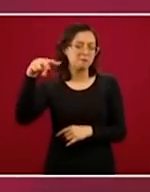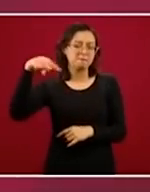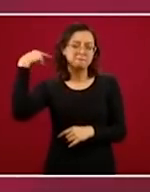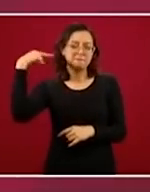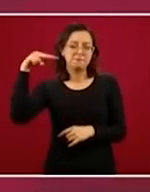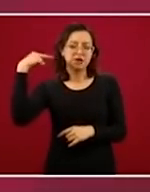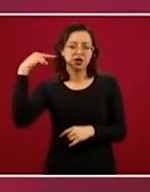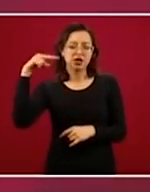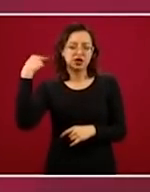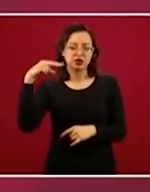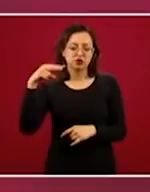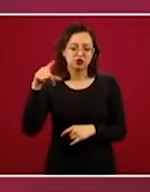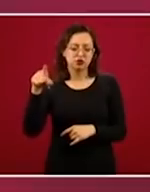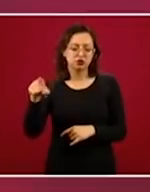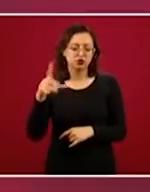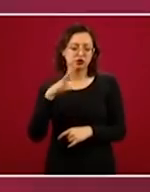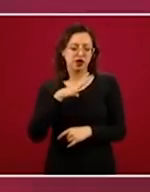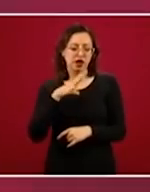que tiene